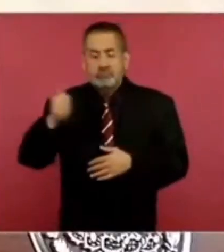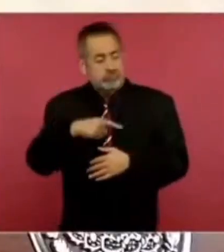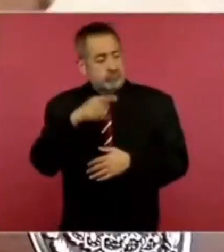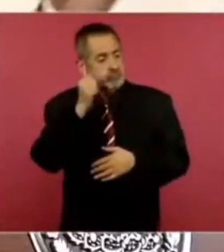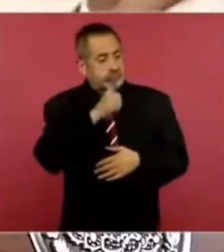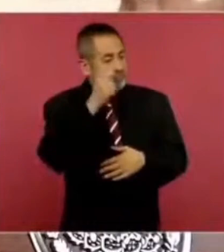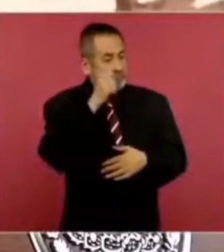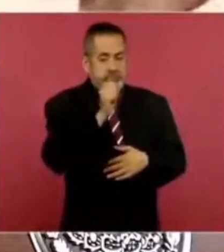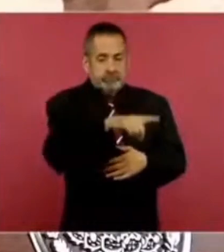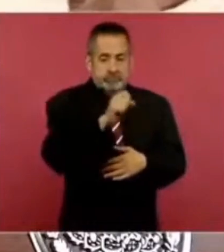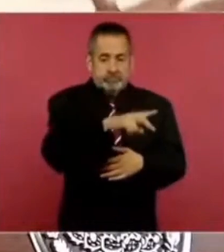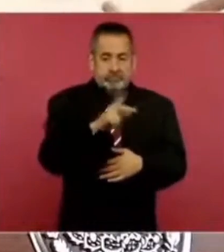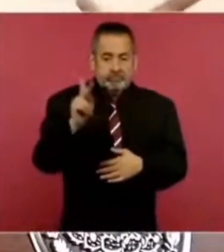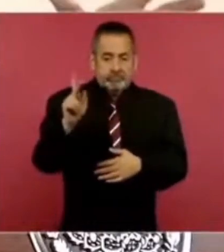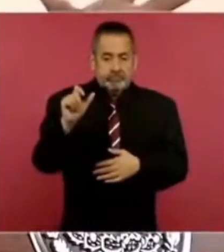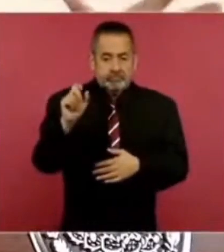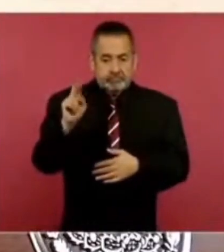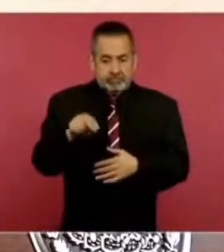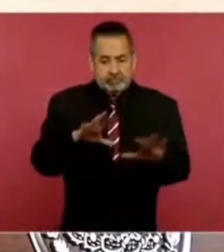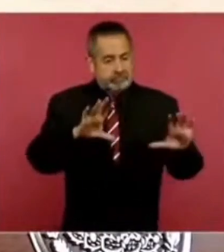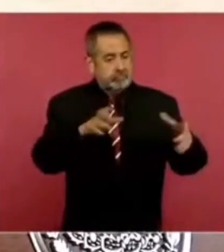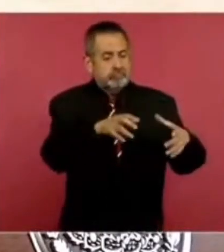el gobierno